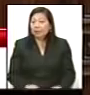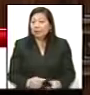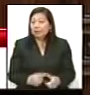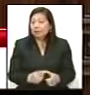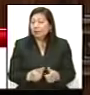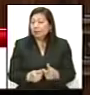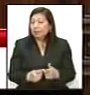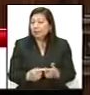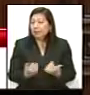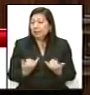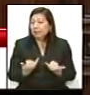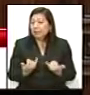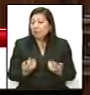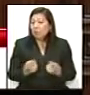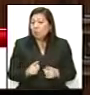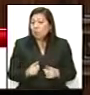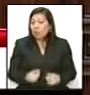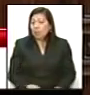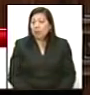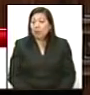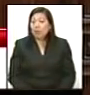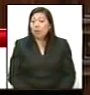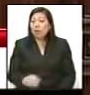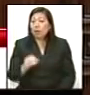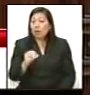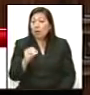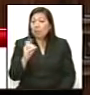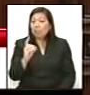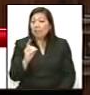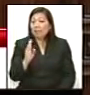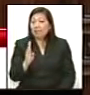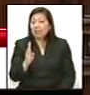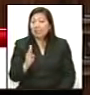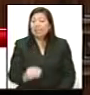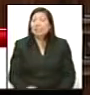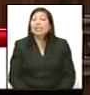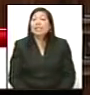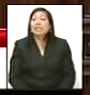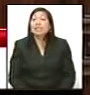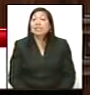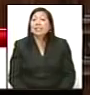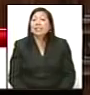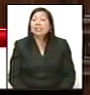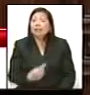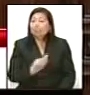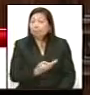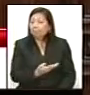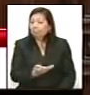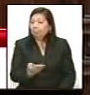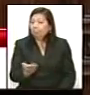Entonces, fue ahí cuando Odebrecht, como bien ha sido señalado por Dr. Lamas Puccio,